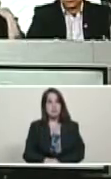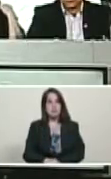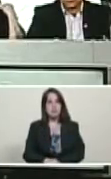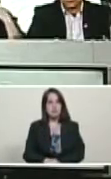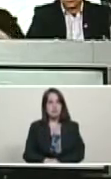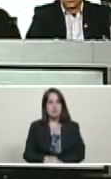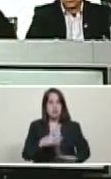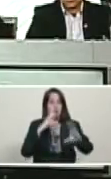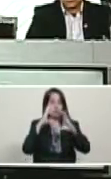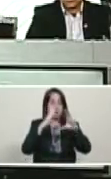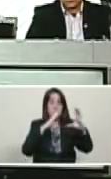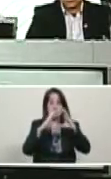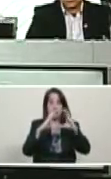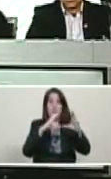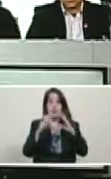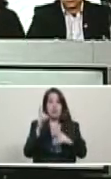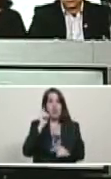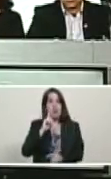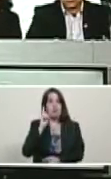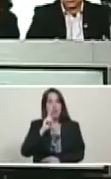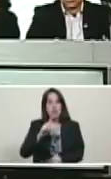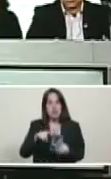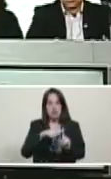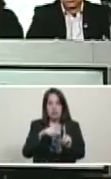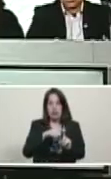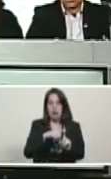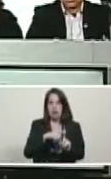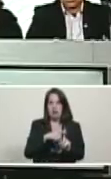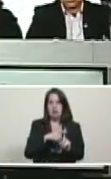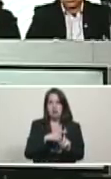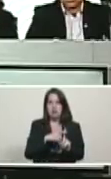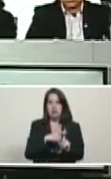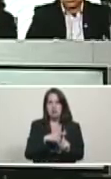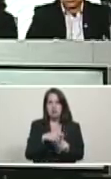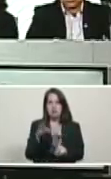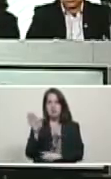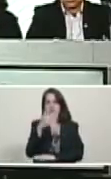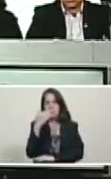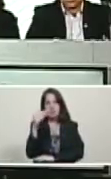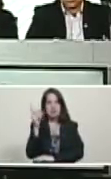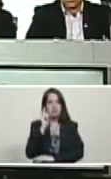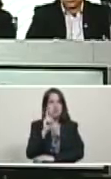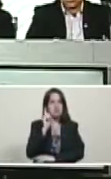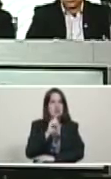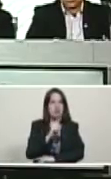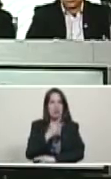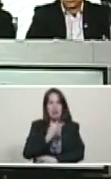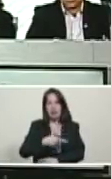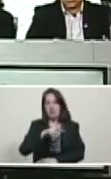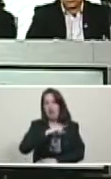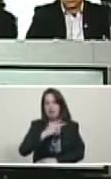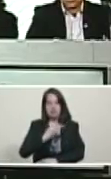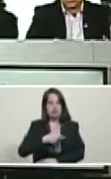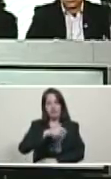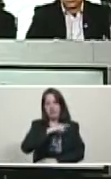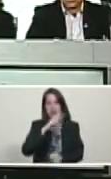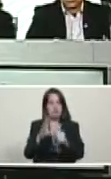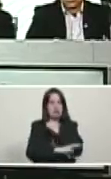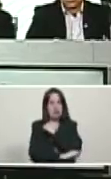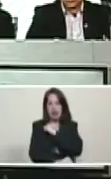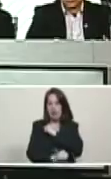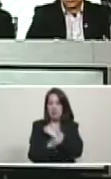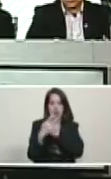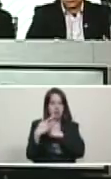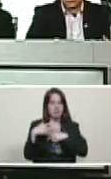comunicacionalmente falso positivo bandera falsa fax newt montaje trampa como lo